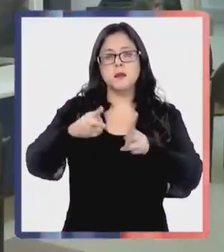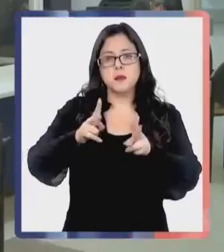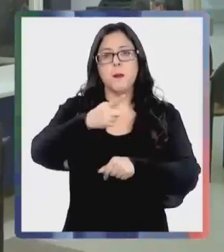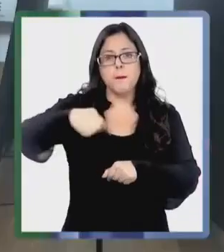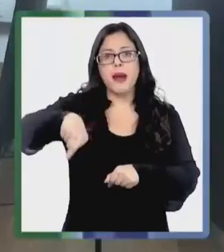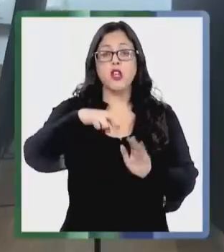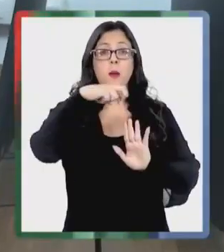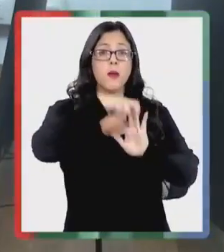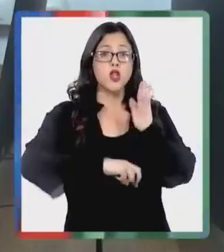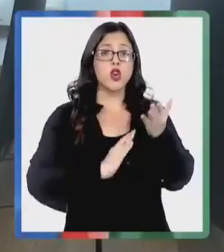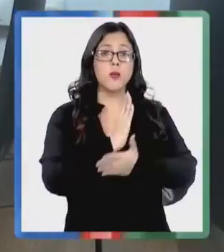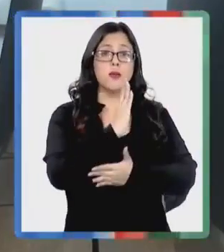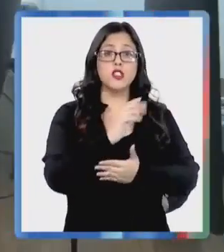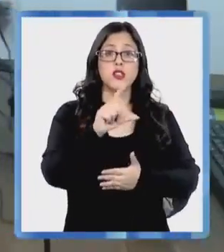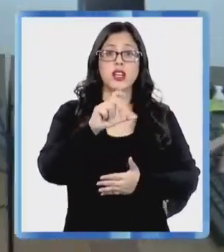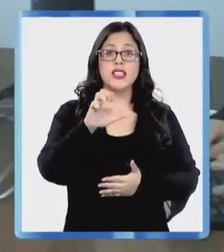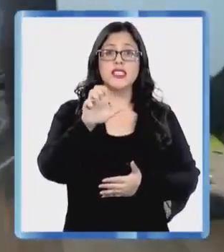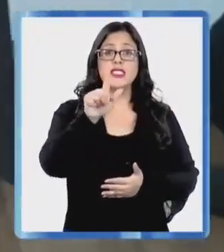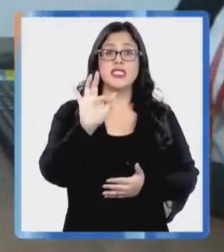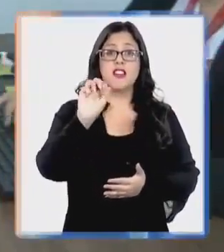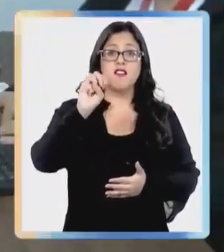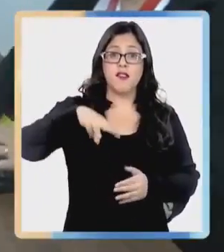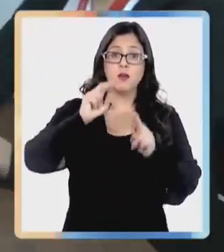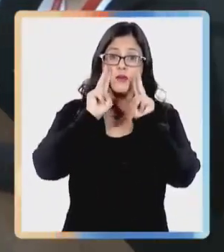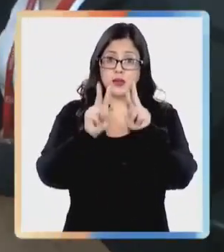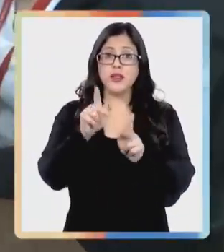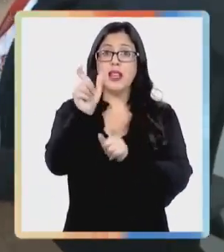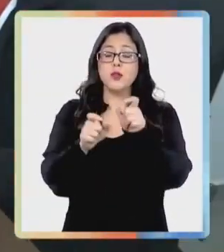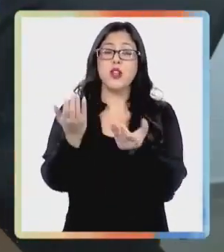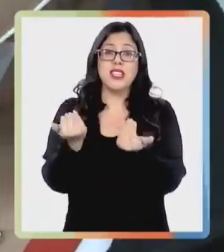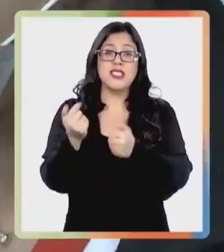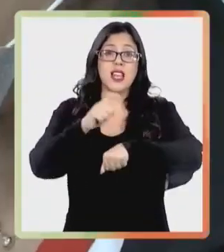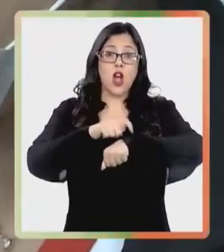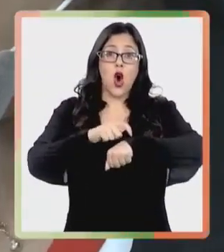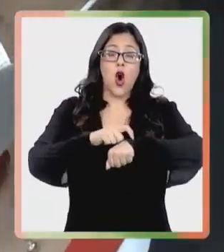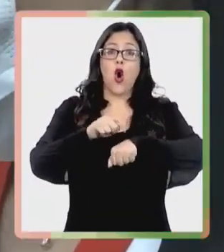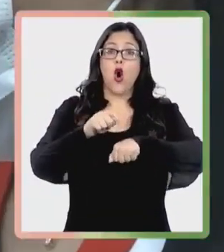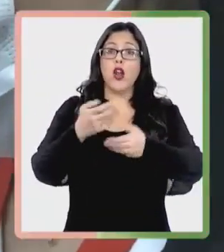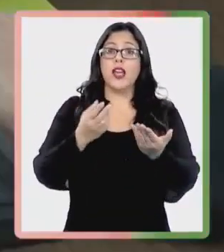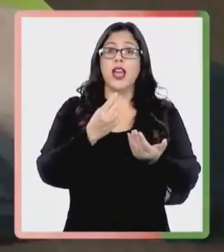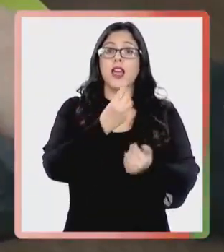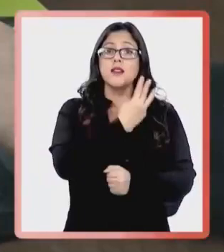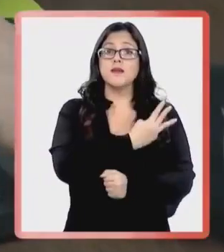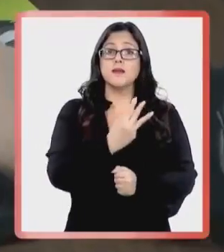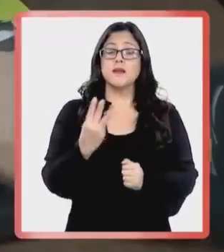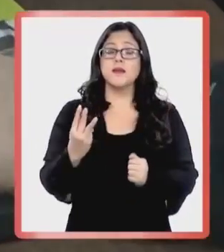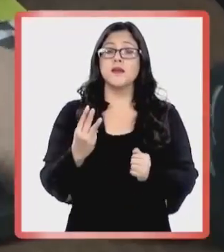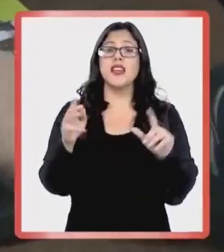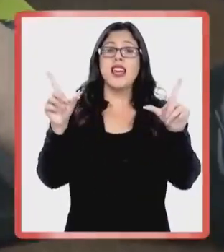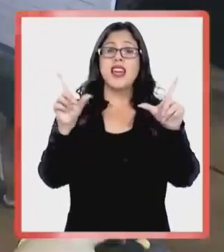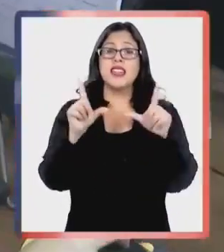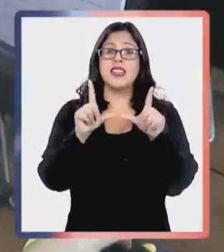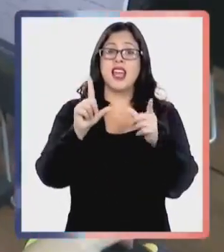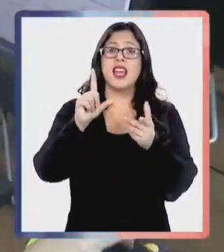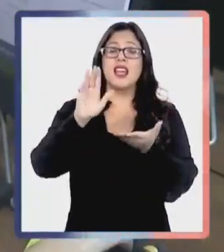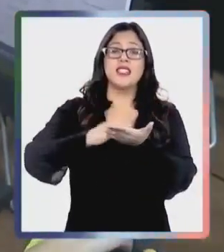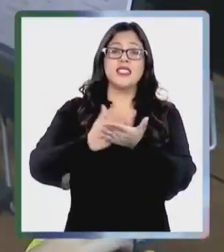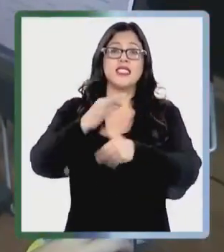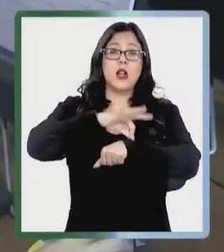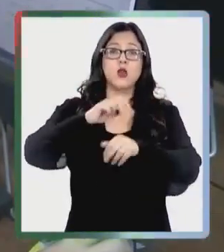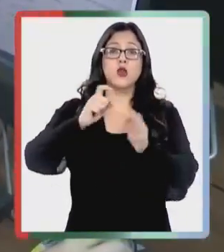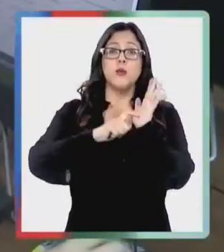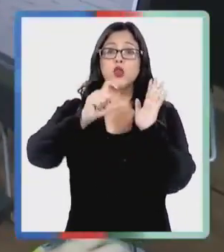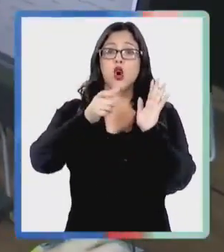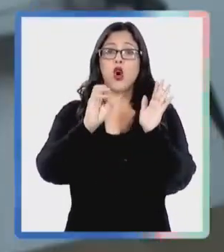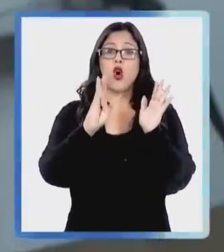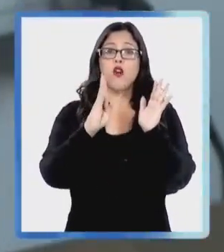ello. Proyecto que comenzó en el CESFAM Magisterio, donde quienes necesitan solicitar una hora deben ingresar a la página web telesalud.gov.cl